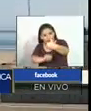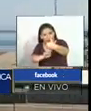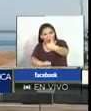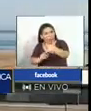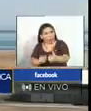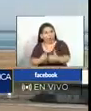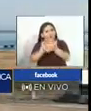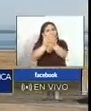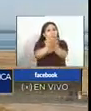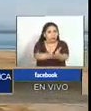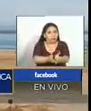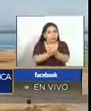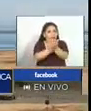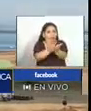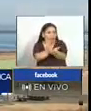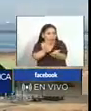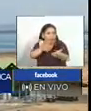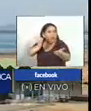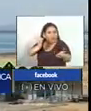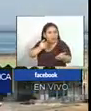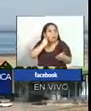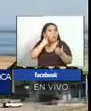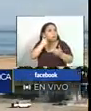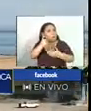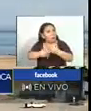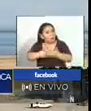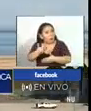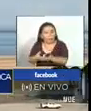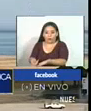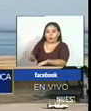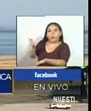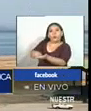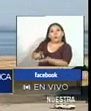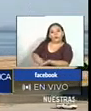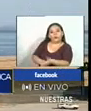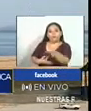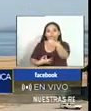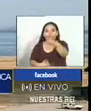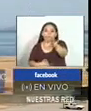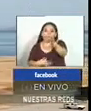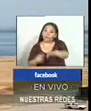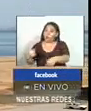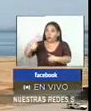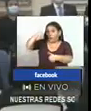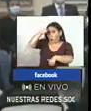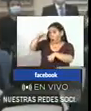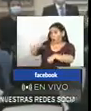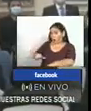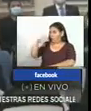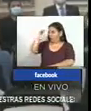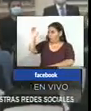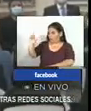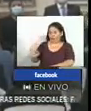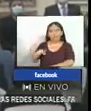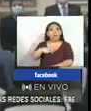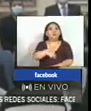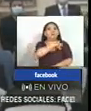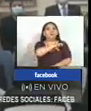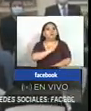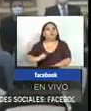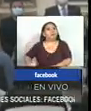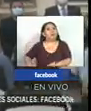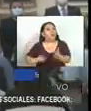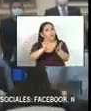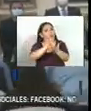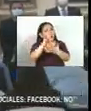salida de un ferry sigue avanzando. Esta vez con la suscripción de un memorándum de entendimiento para agilizar el proceso proyecto que